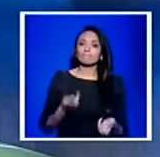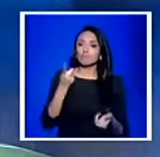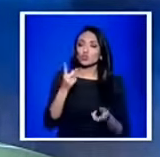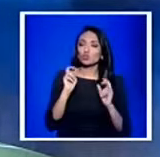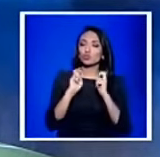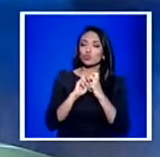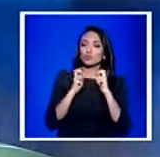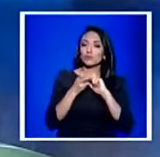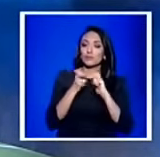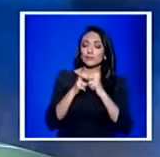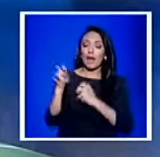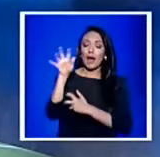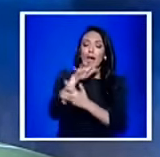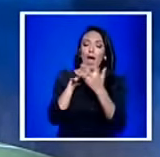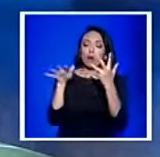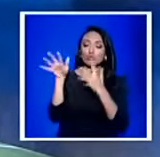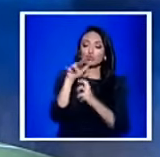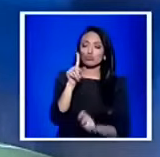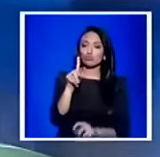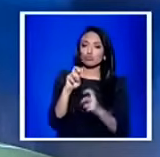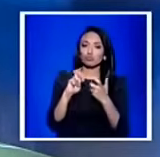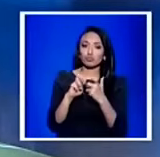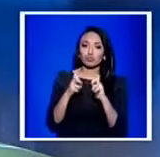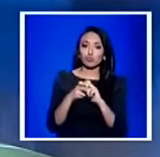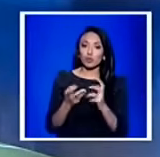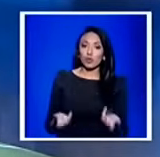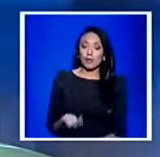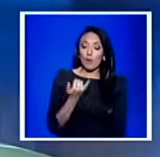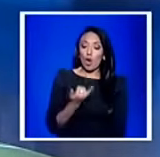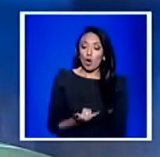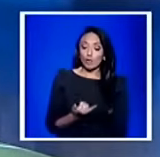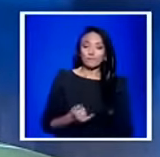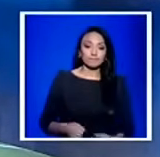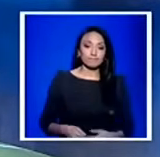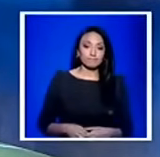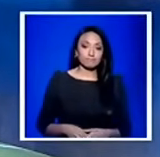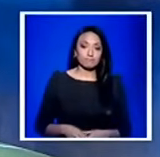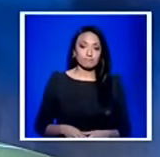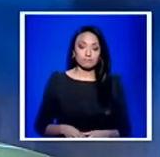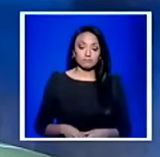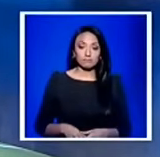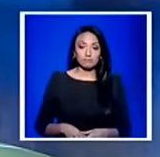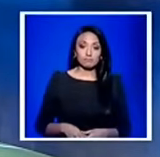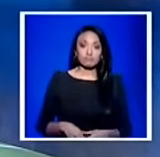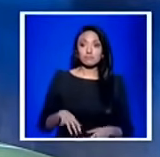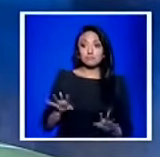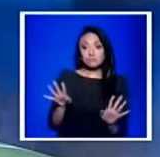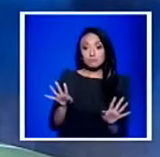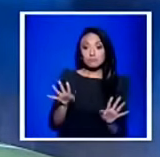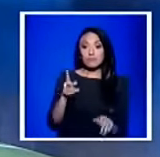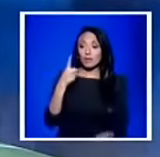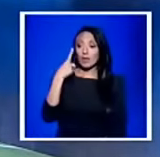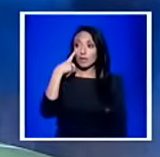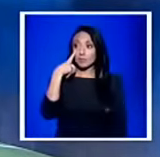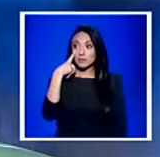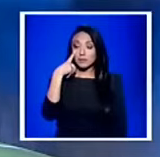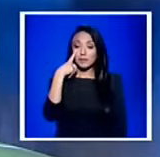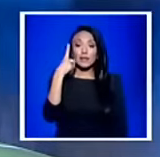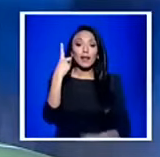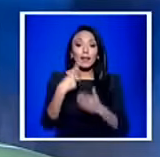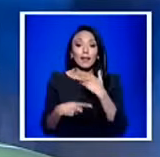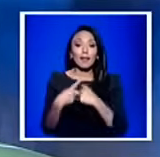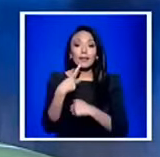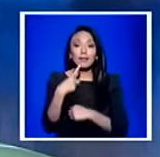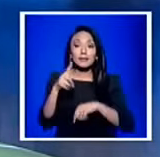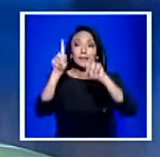poco el panorama para este día miércoles en el Ecuador. Y esperemos que no, vamos a ver qué dicen el día de mañana las autoridades, si van